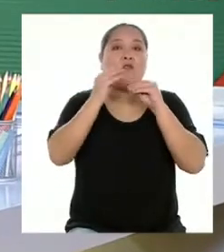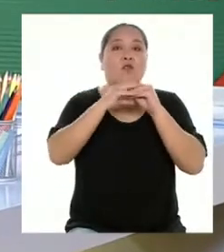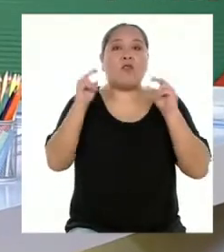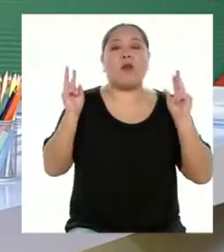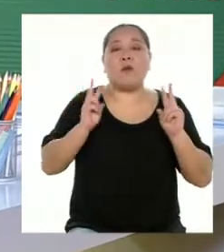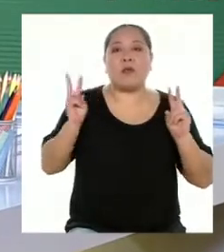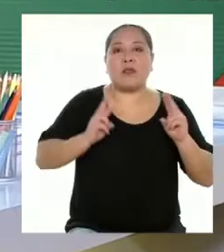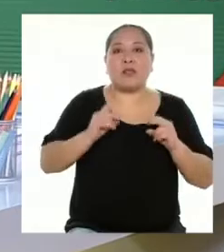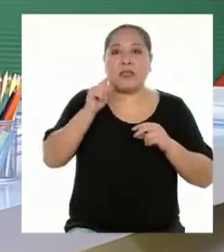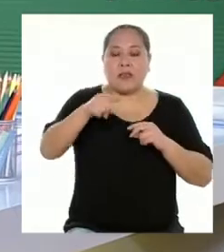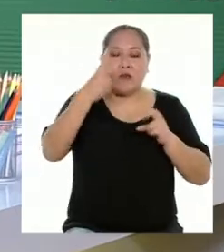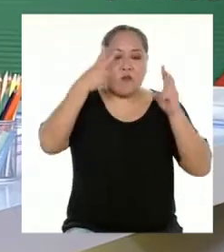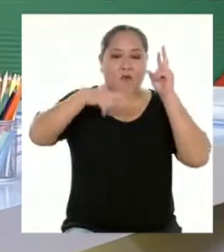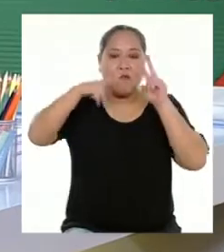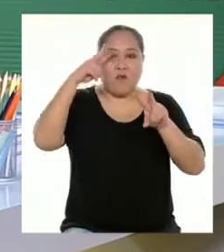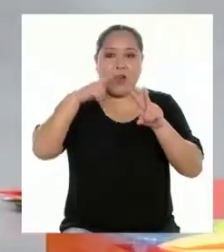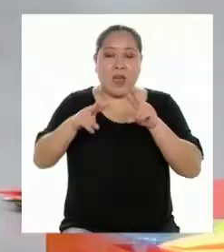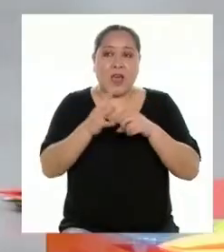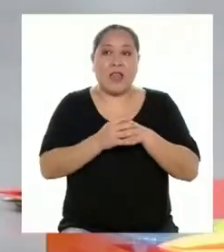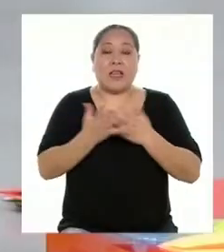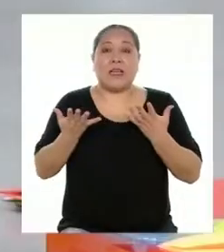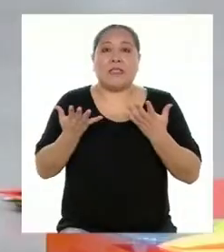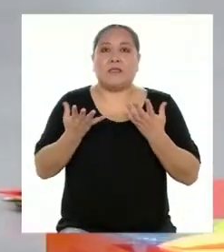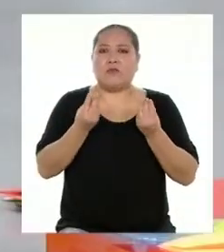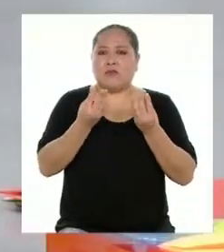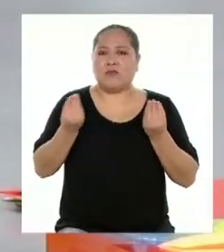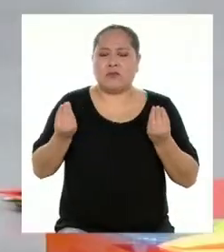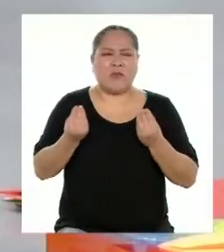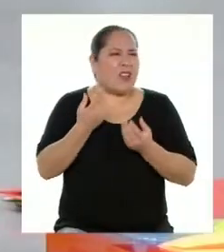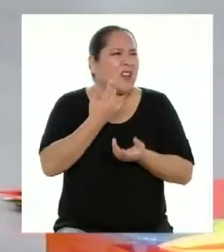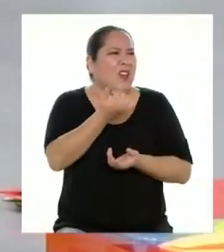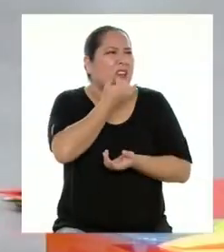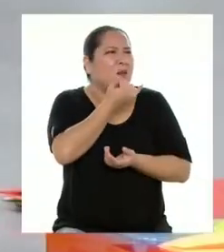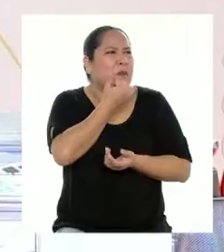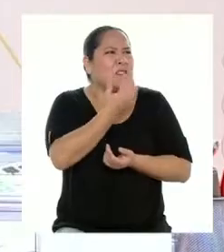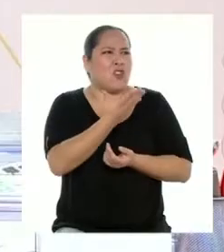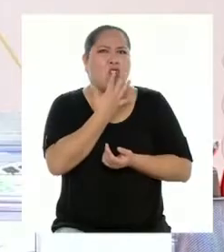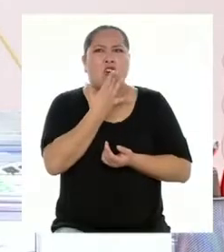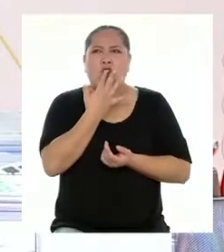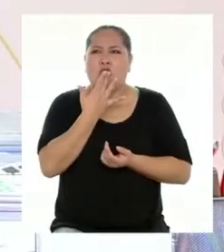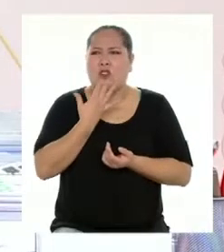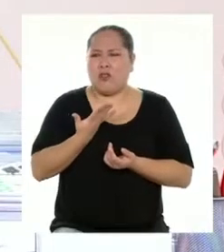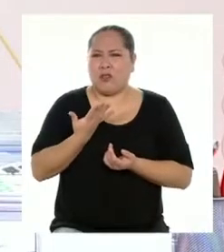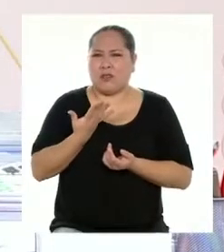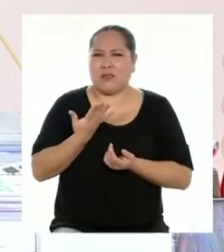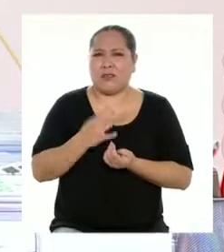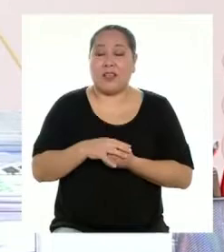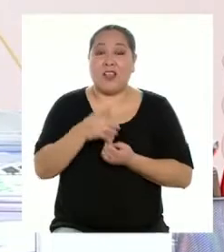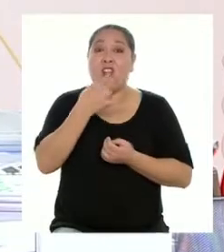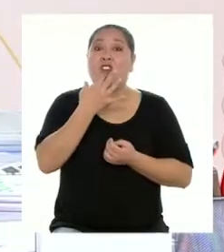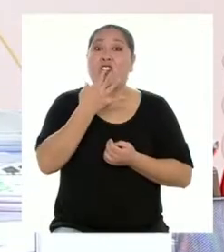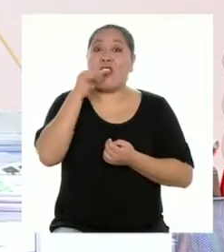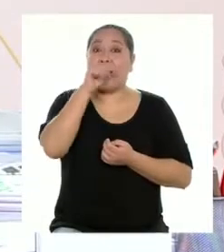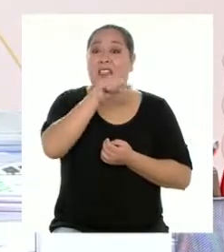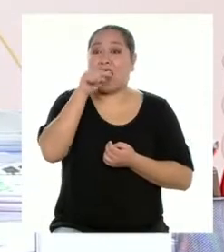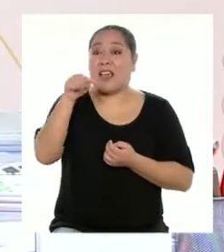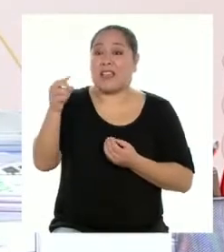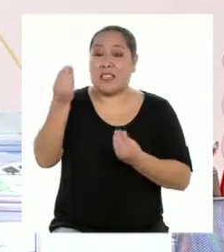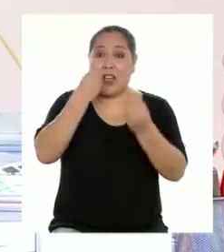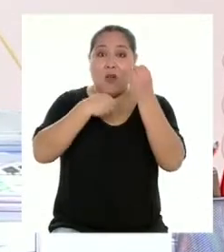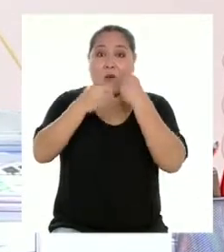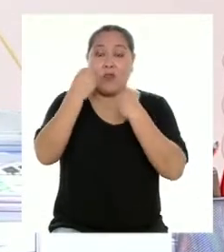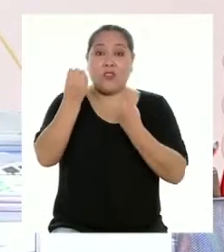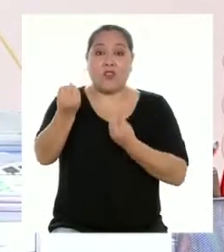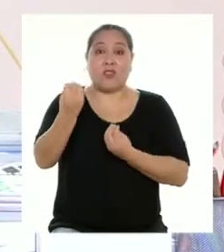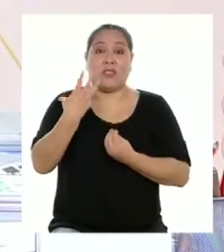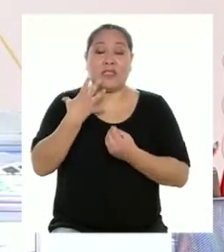haya mucha variedad en sus colores. ¿Qué tienen que ver los colores? Los colores de estos alimentos nos indican